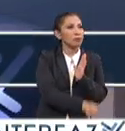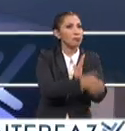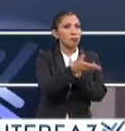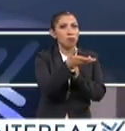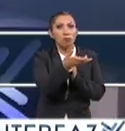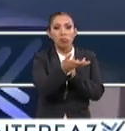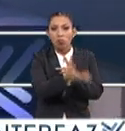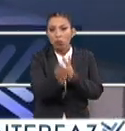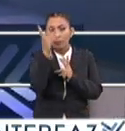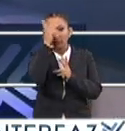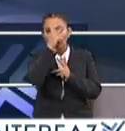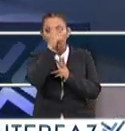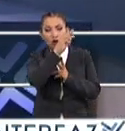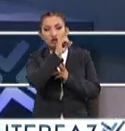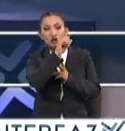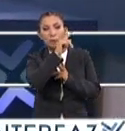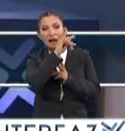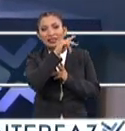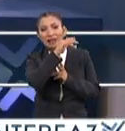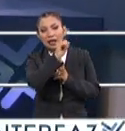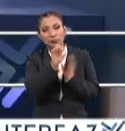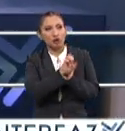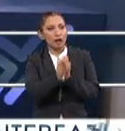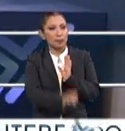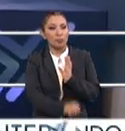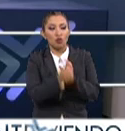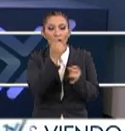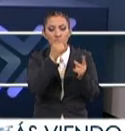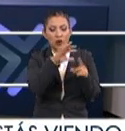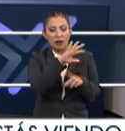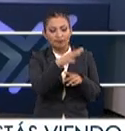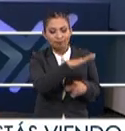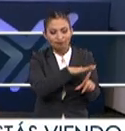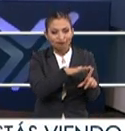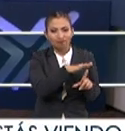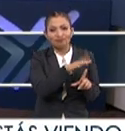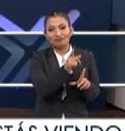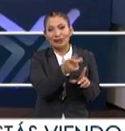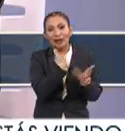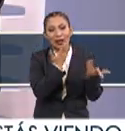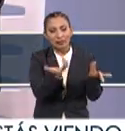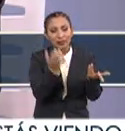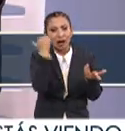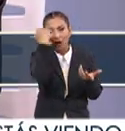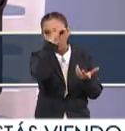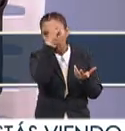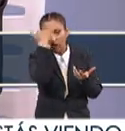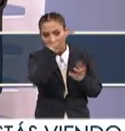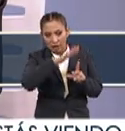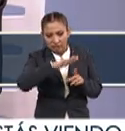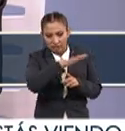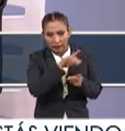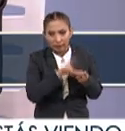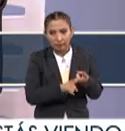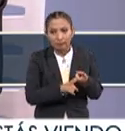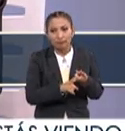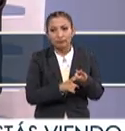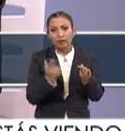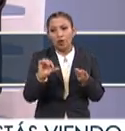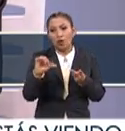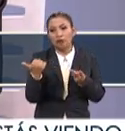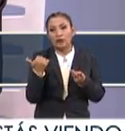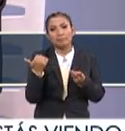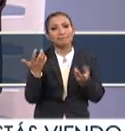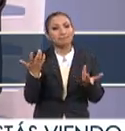condiciones psicosomáticas, como pueden ser, bueno, algunas condiciones de espectro autista,